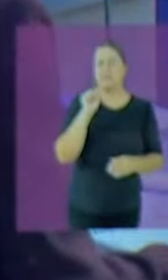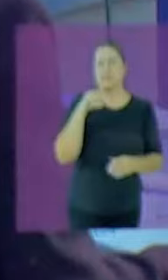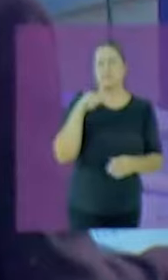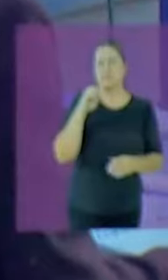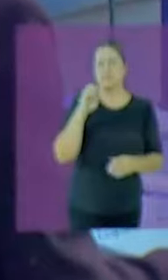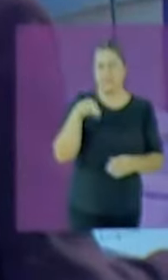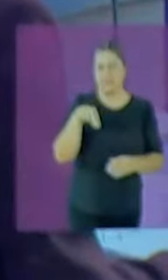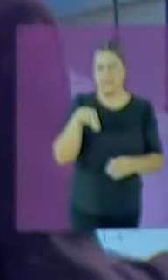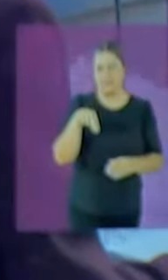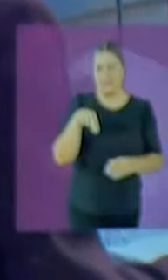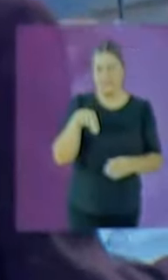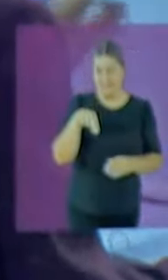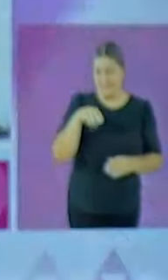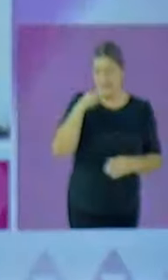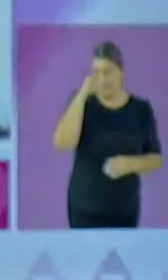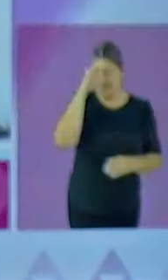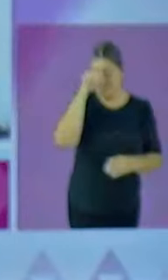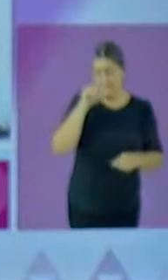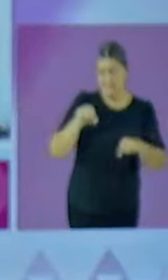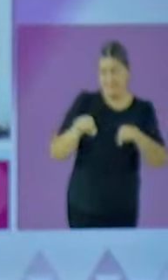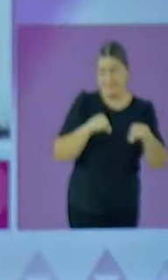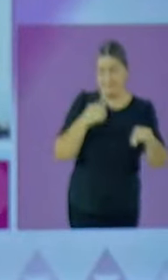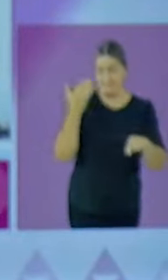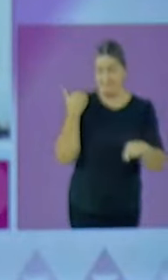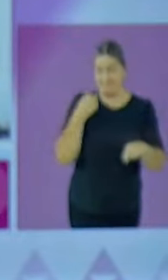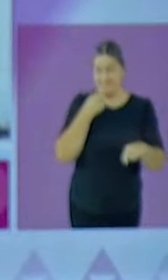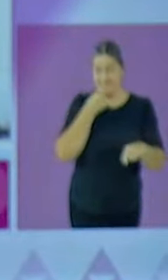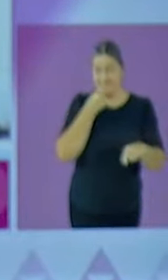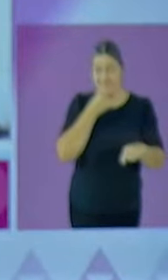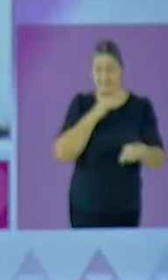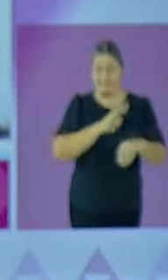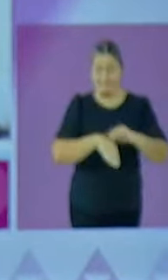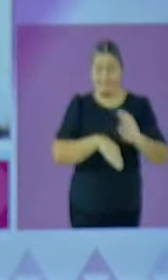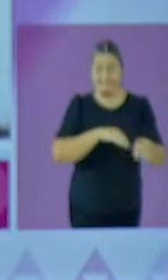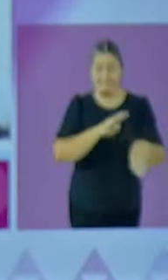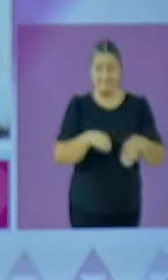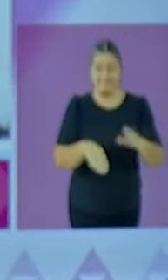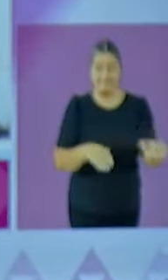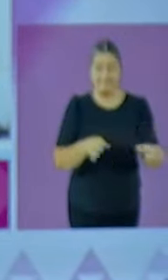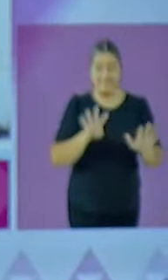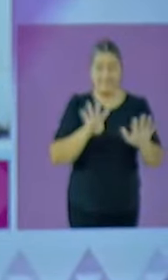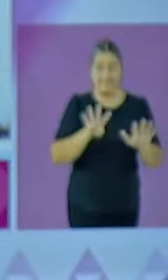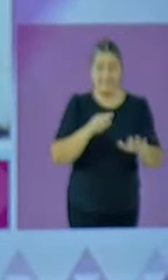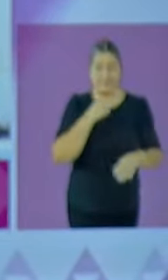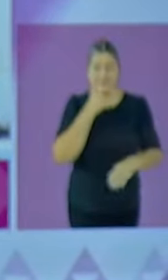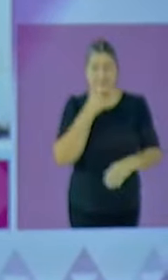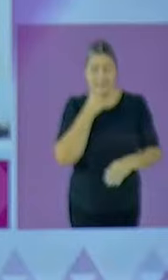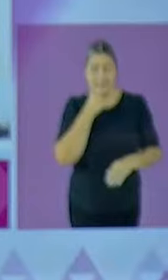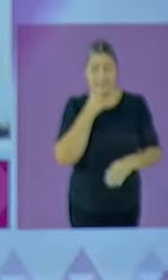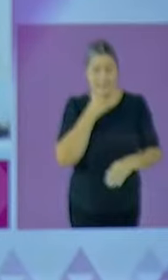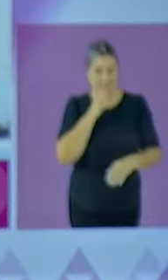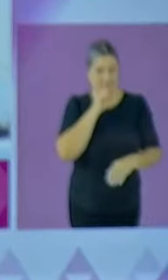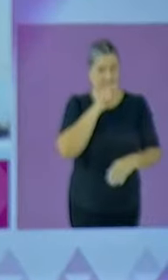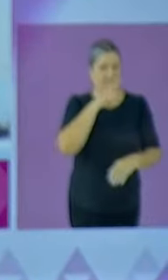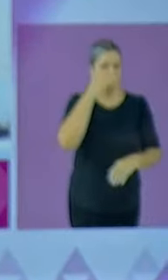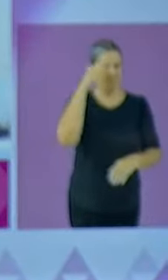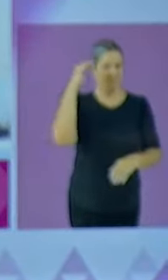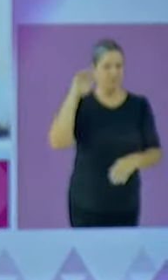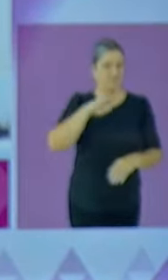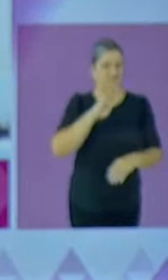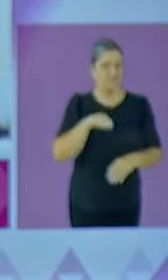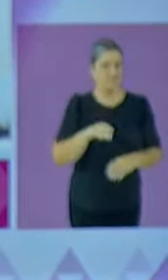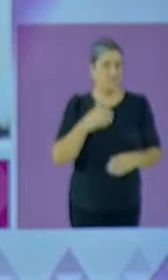PAN no es el PAN que nació en 1939. Uh-huh. Hoy no es el PAN que lucha por la democracia ni los derechos